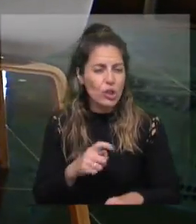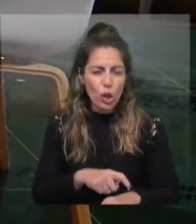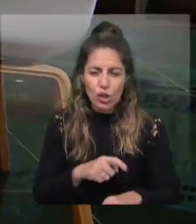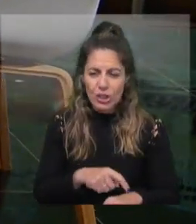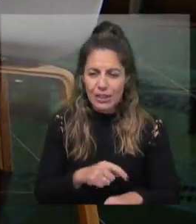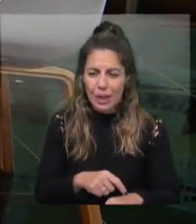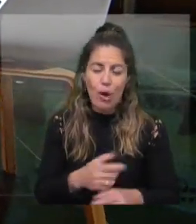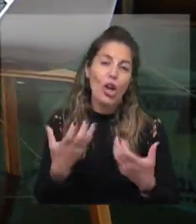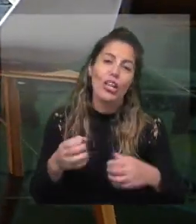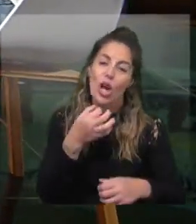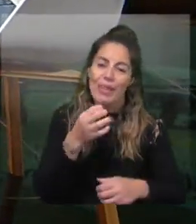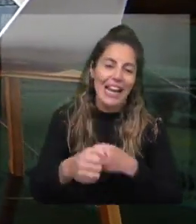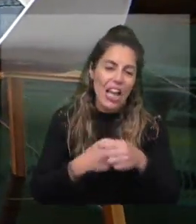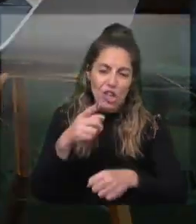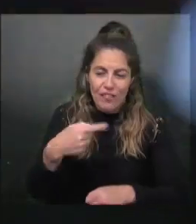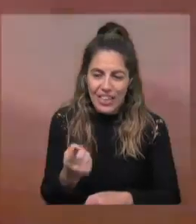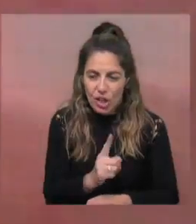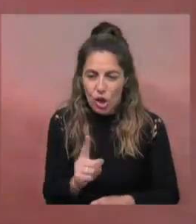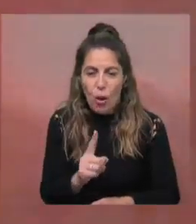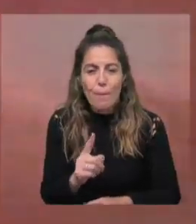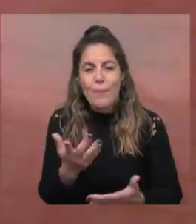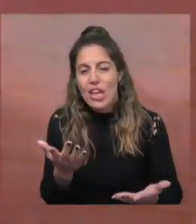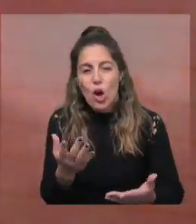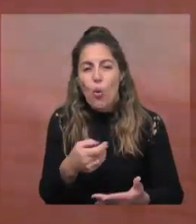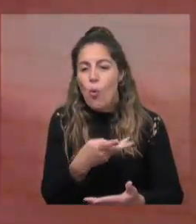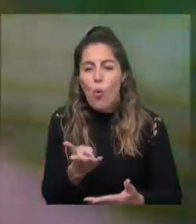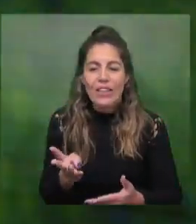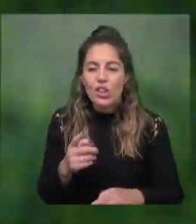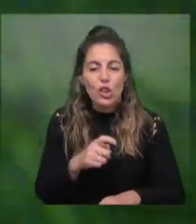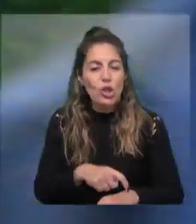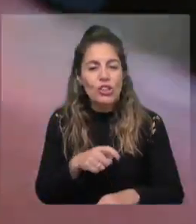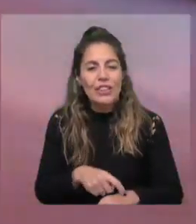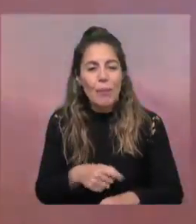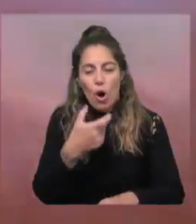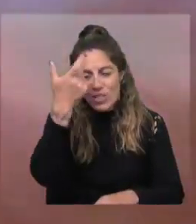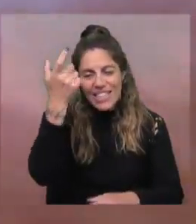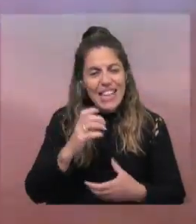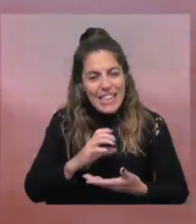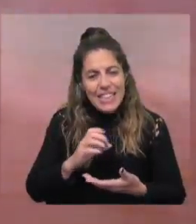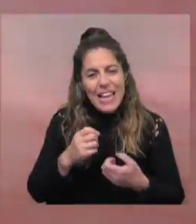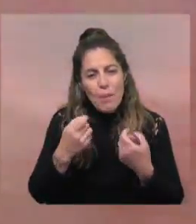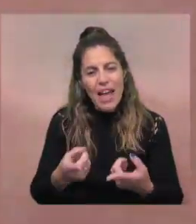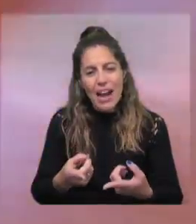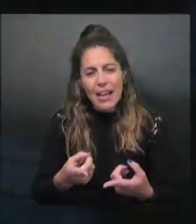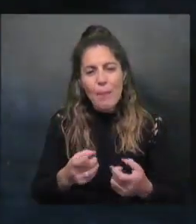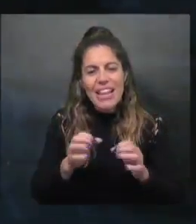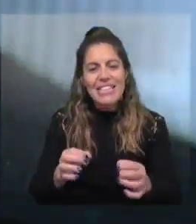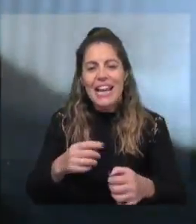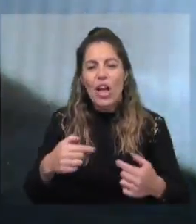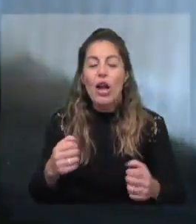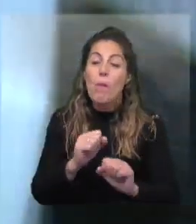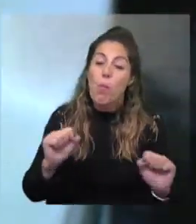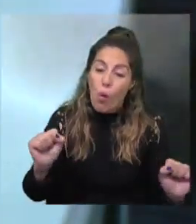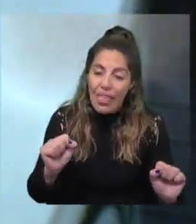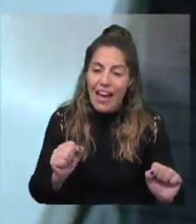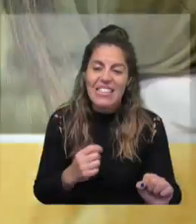es que quiera que me digas el año que viene, pero ¿cuánto tiempo en ciencia hay que invertir hasta decir, bueno, llegamos a algo que tal vez pueda ser